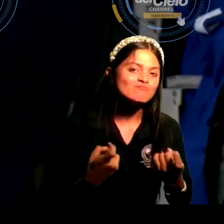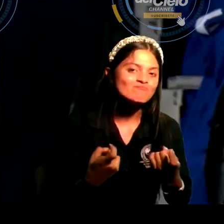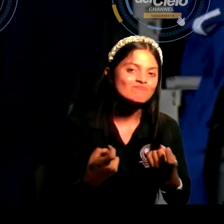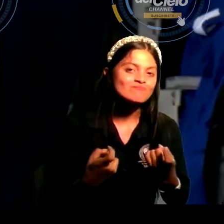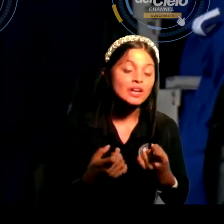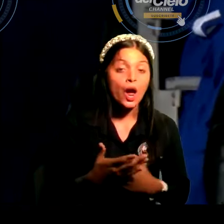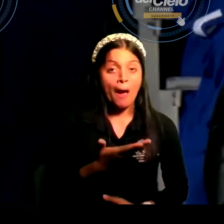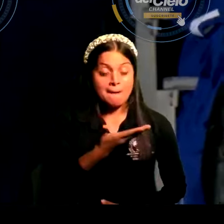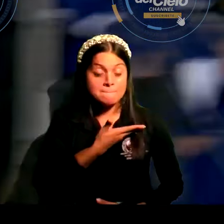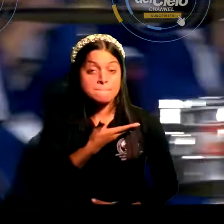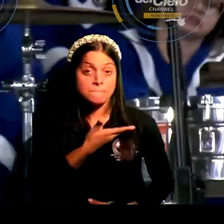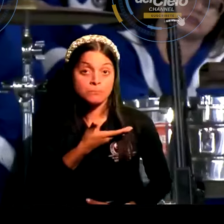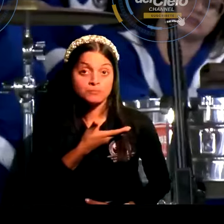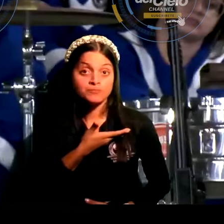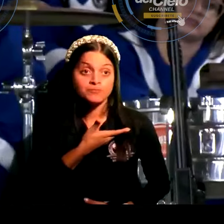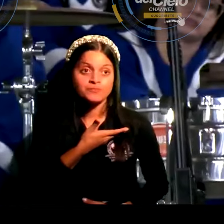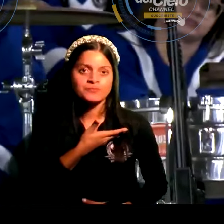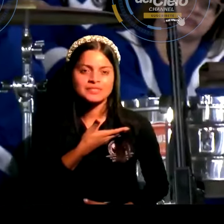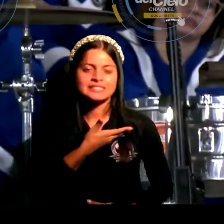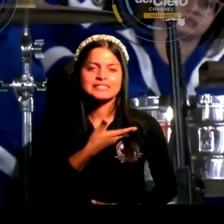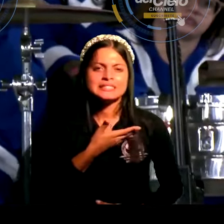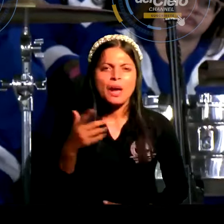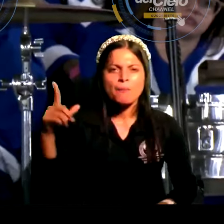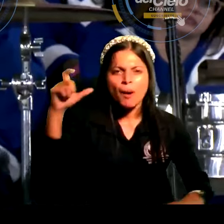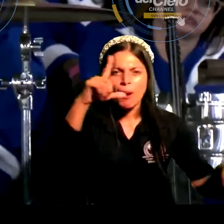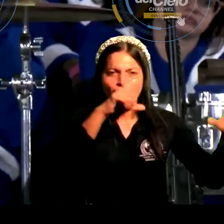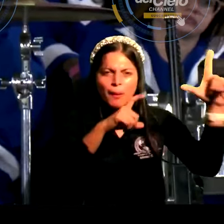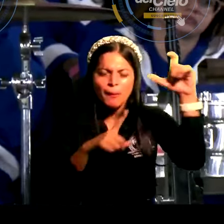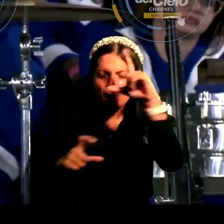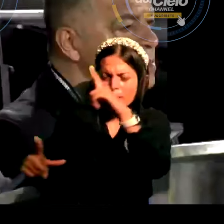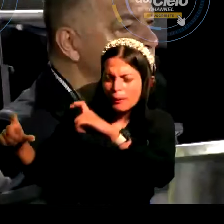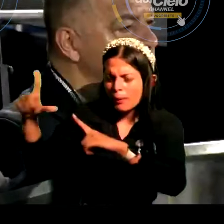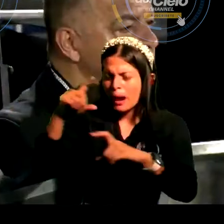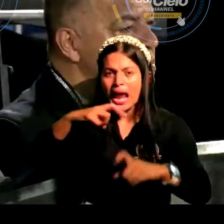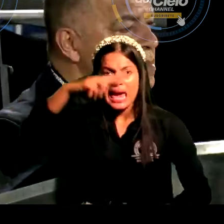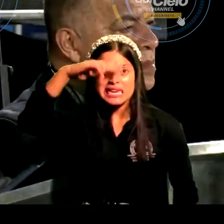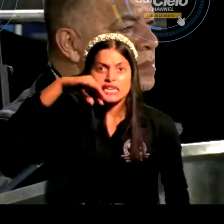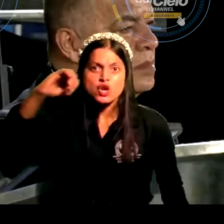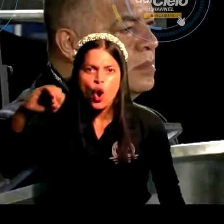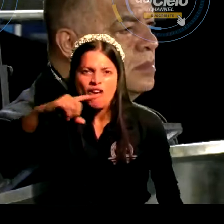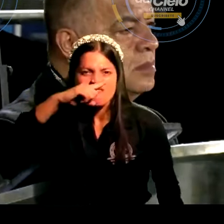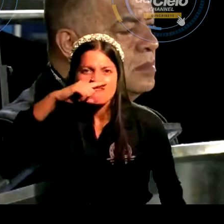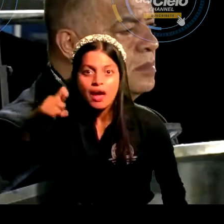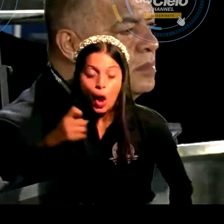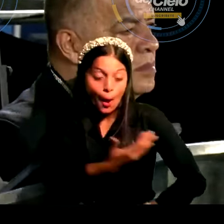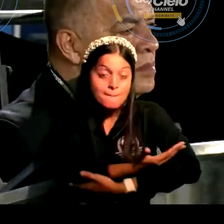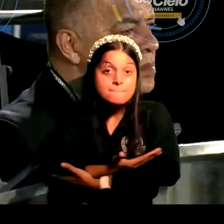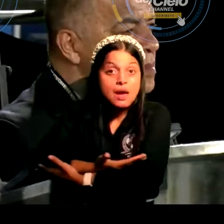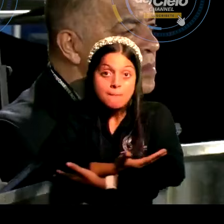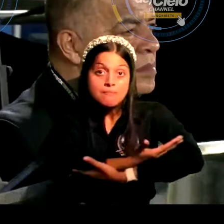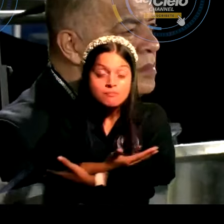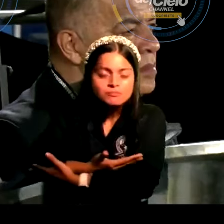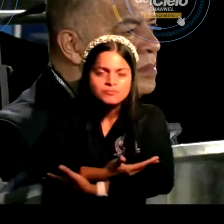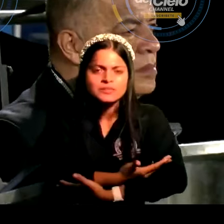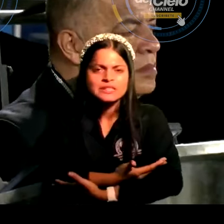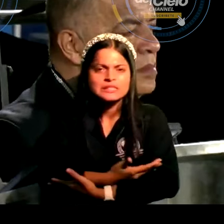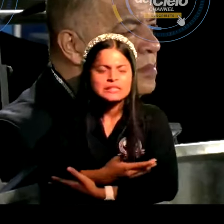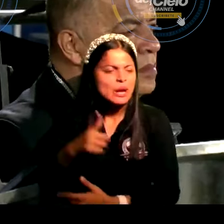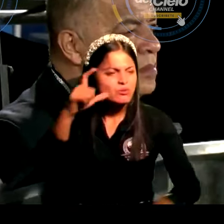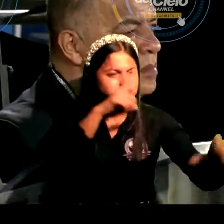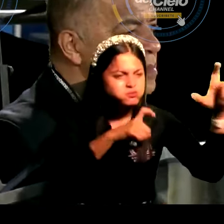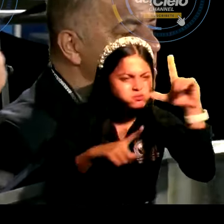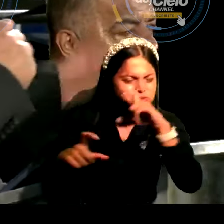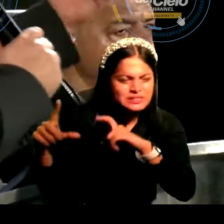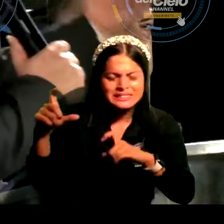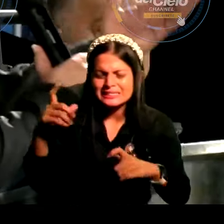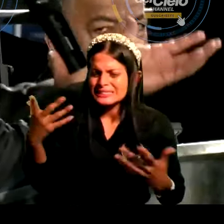de sacarle fotos pornográficas y videos pornográficos a una bebé de 3 meses, cuando uno escucha que un